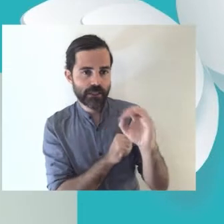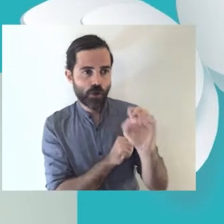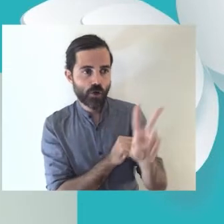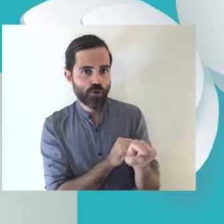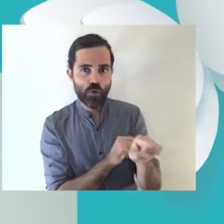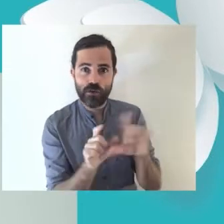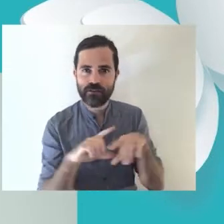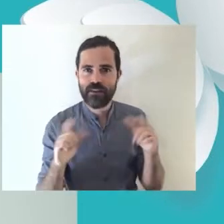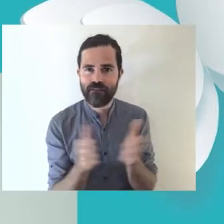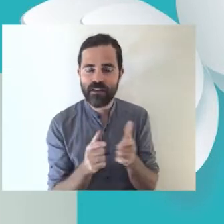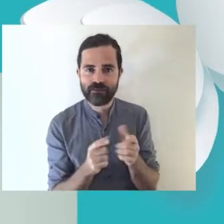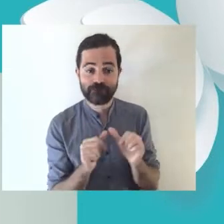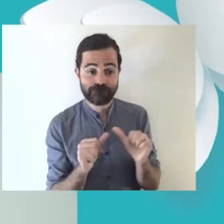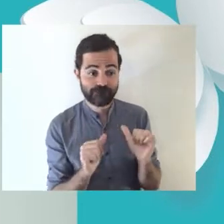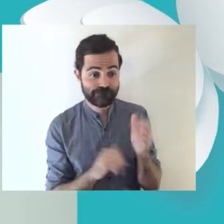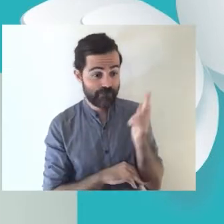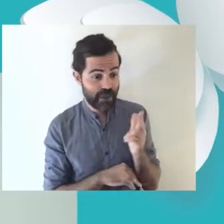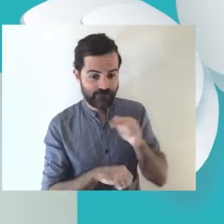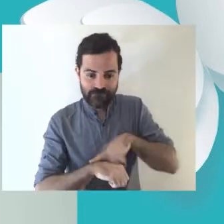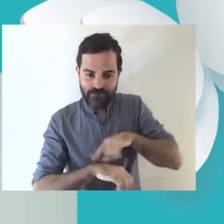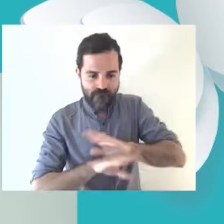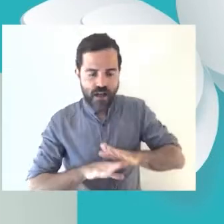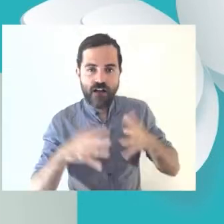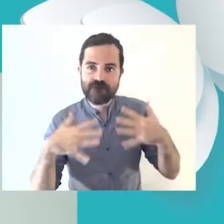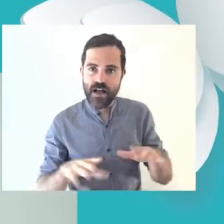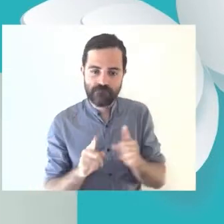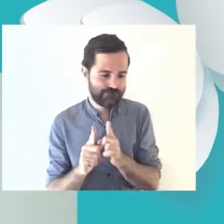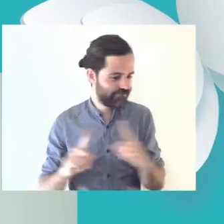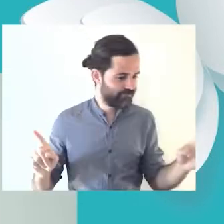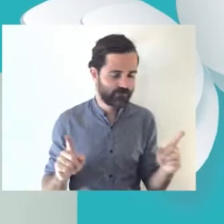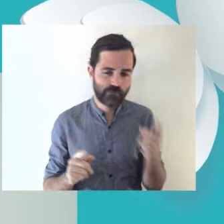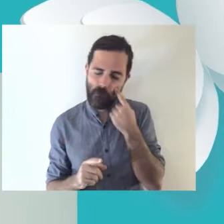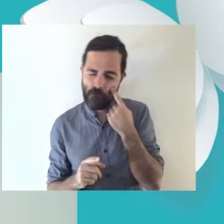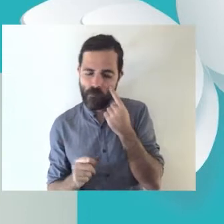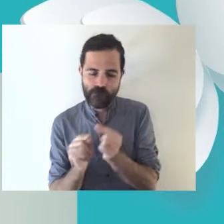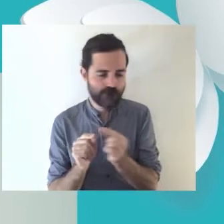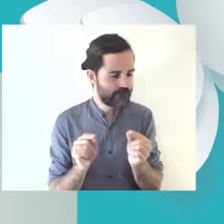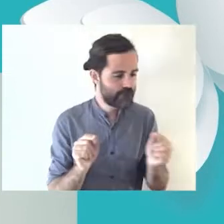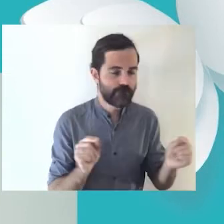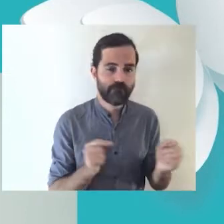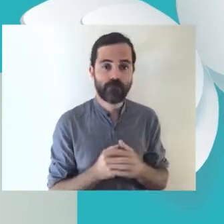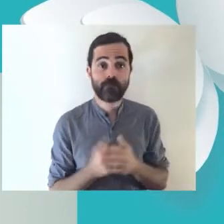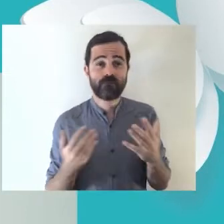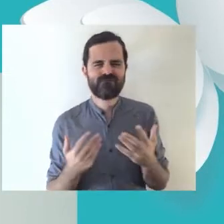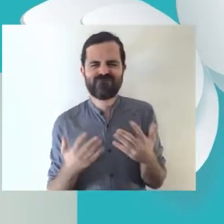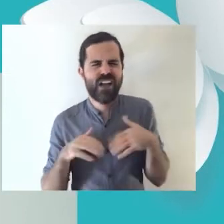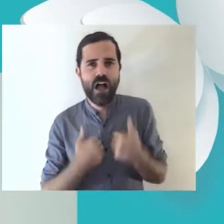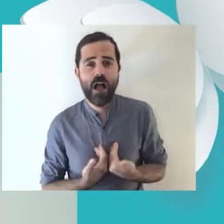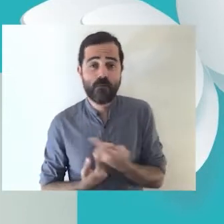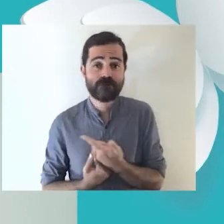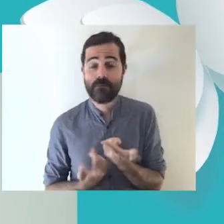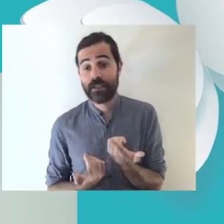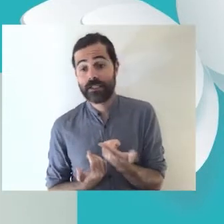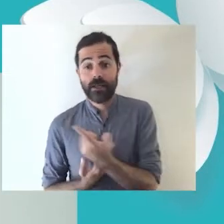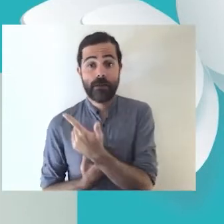final. ¿Pero cómo se soporta todo esto? Pues muy bien, el 80% de los ingresos tienen que ser para soportar el servicio a partir de